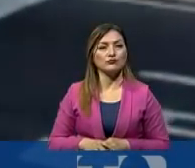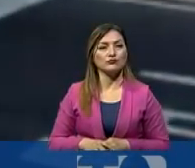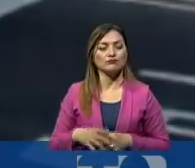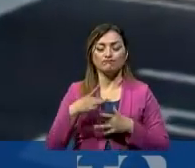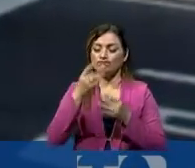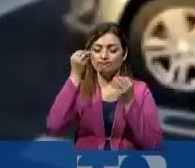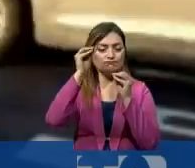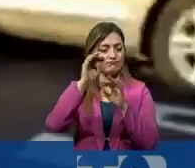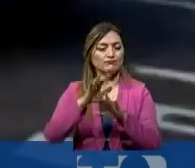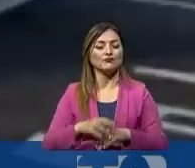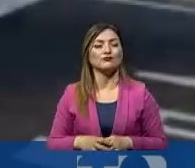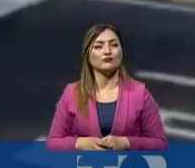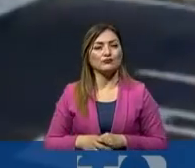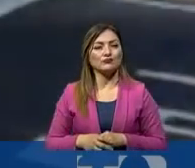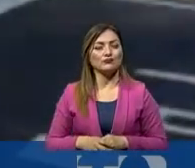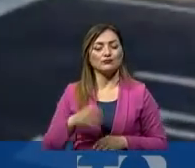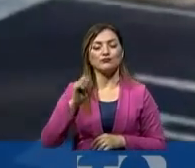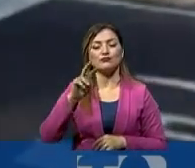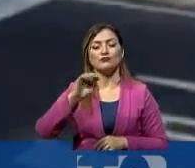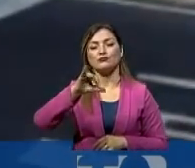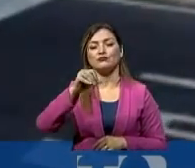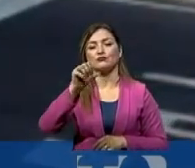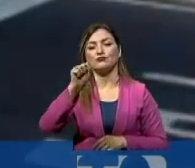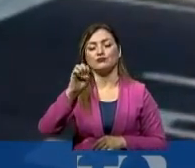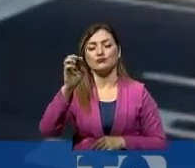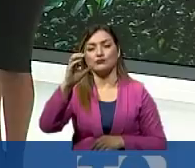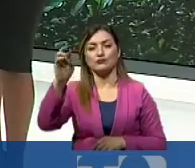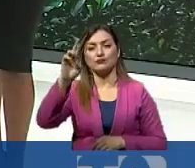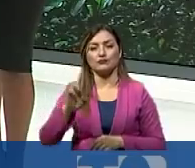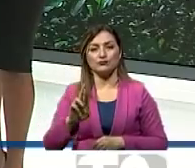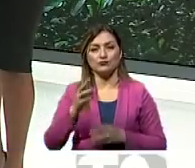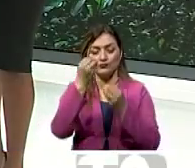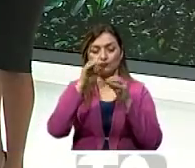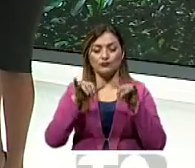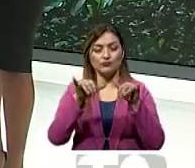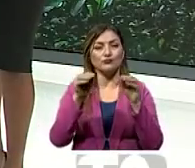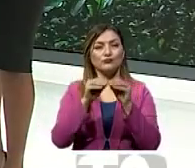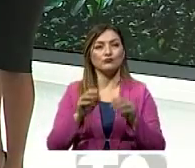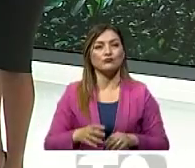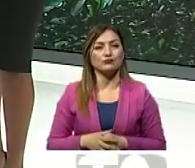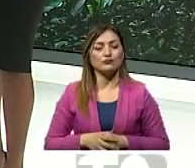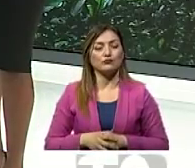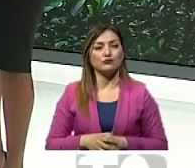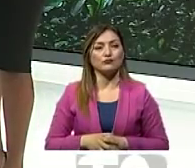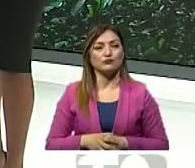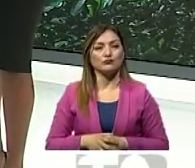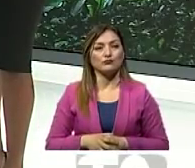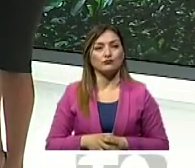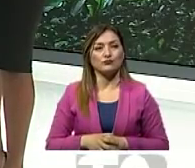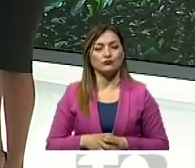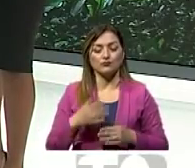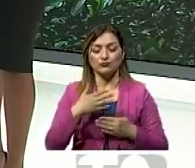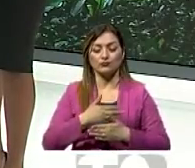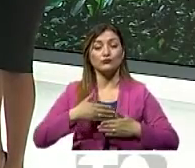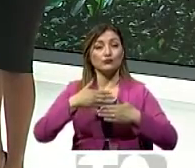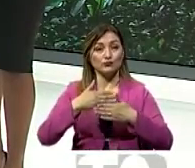gusto informarlos desde aquí, desde San José de Costa Rica. Con esta información regreso con ustedes, compañeras, a estudio. Ya nos vemos pronto y